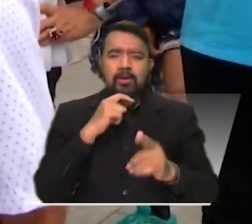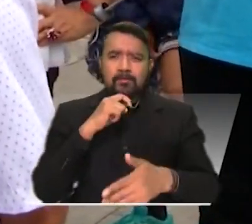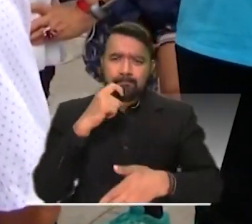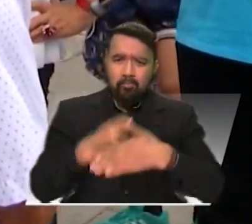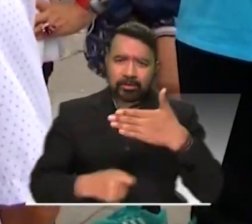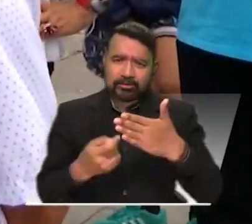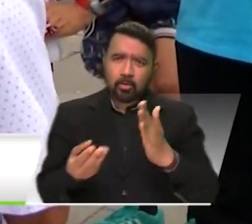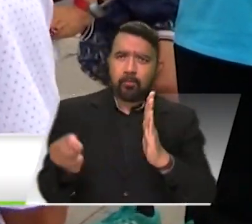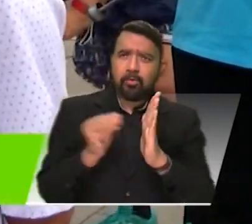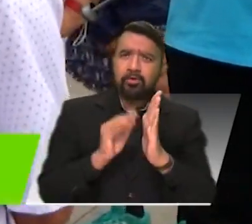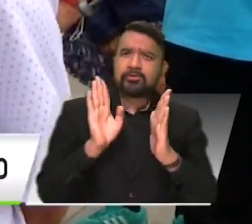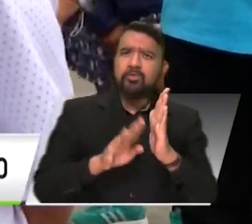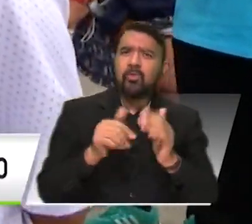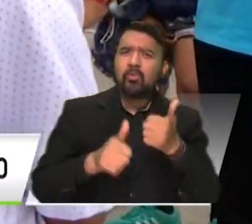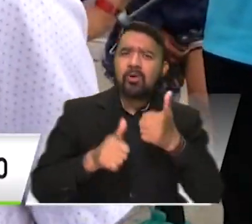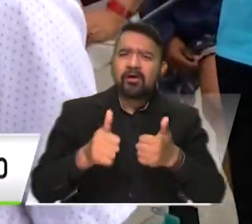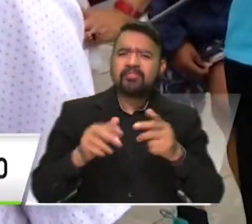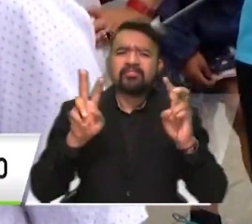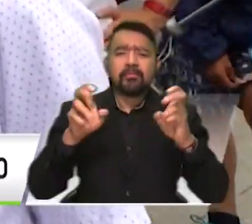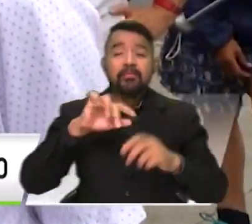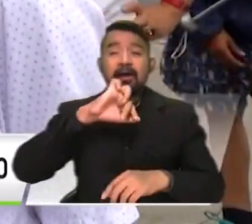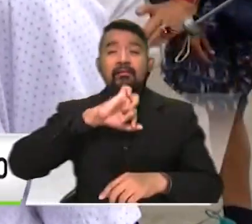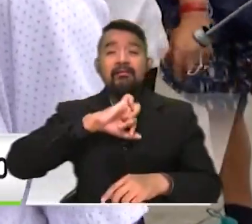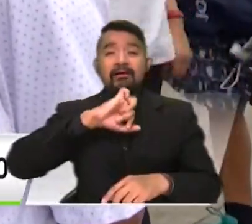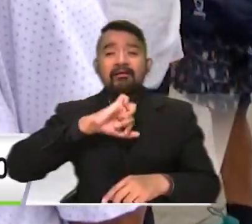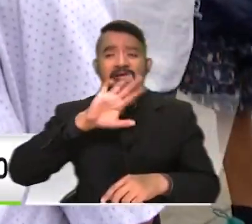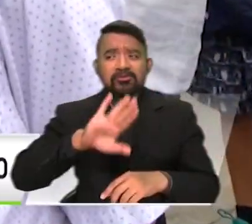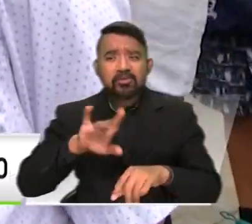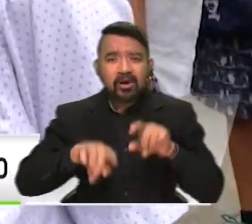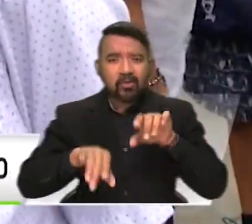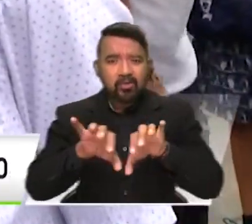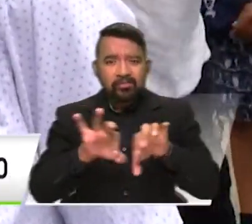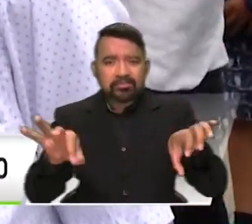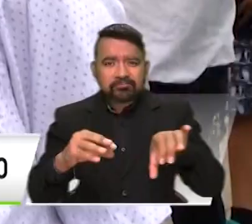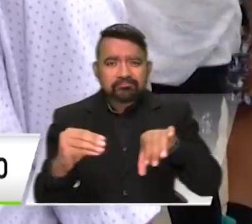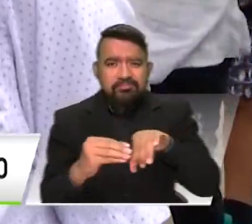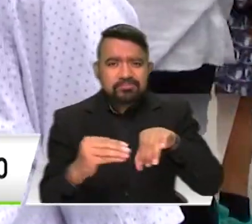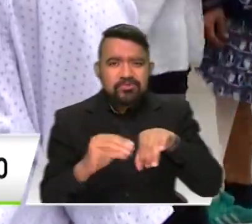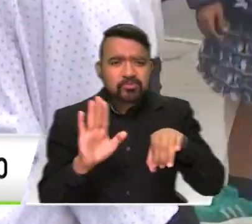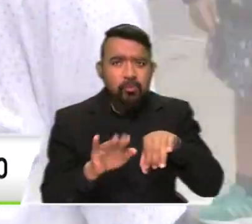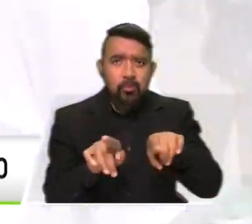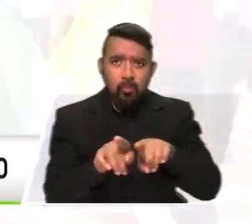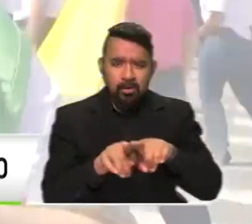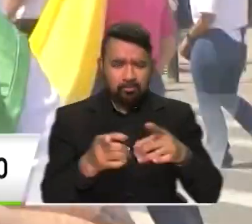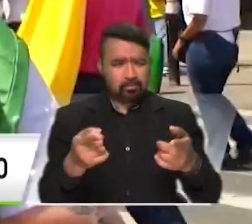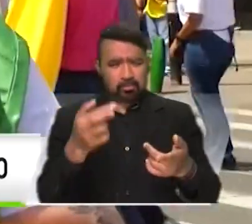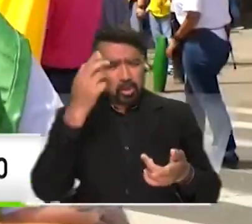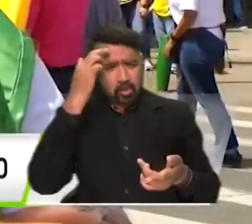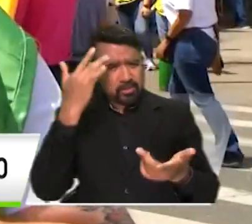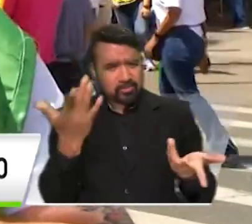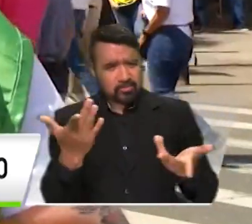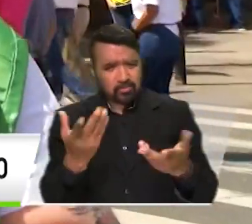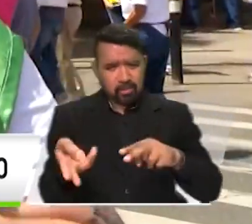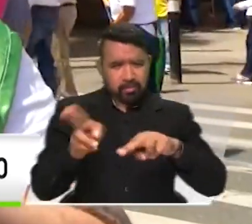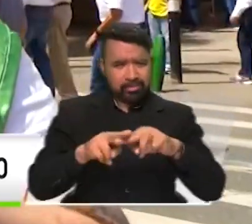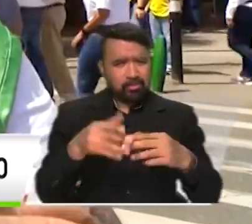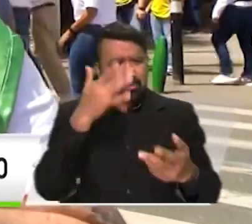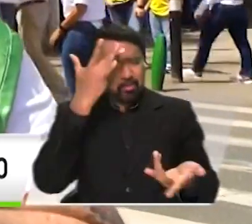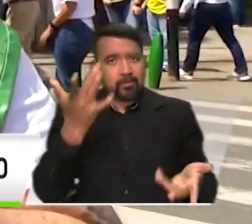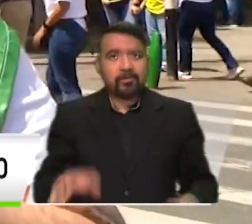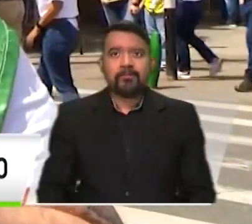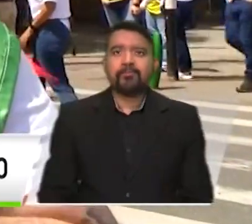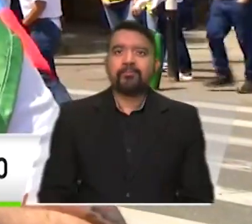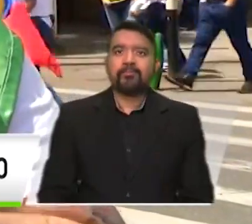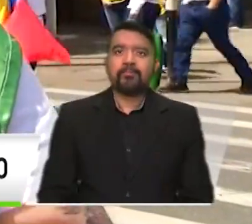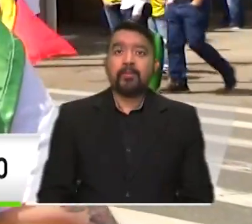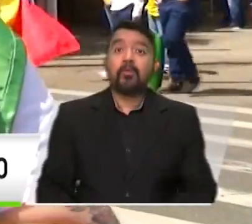ejemplo, a las carnes procesadas. Eso es completamente ilógico. Sepa gobernar porque le vamos a